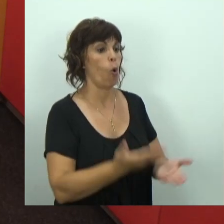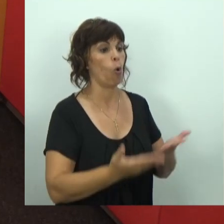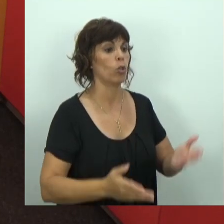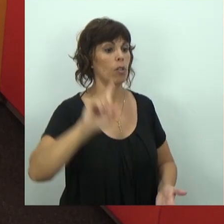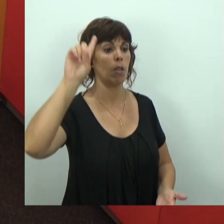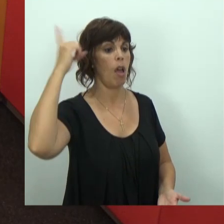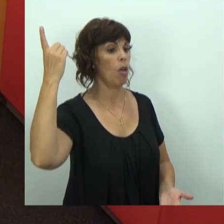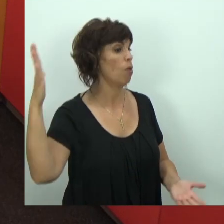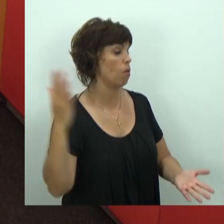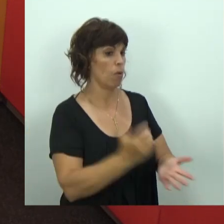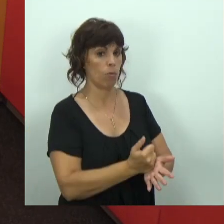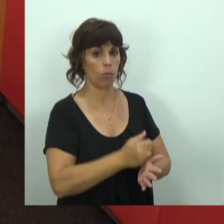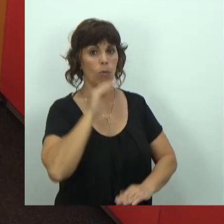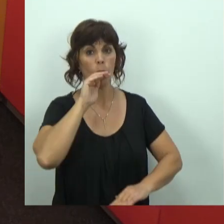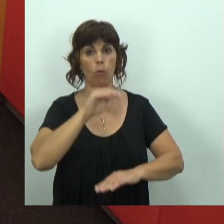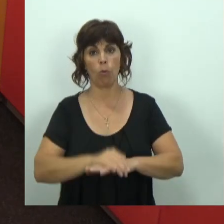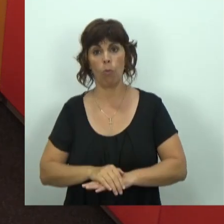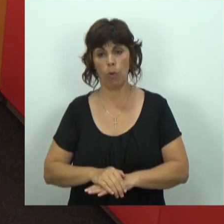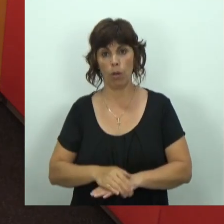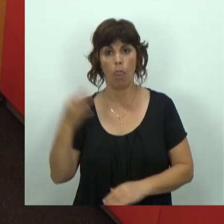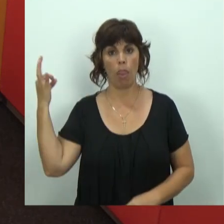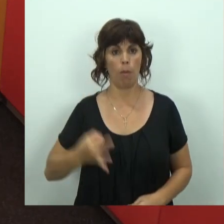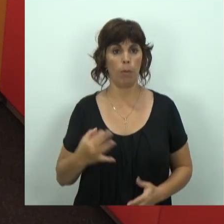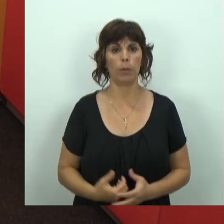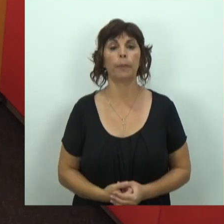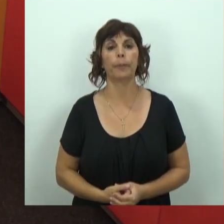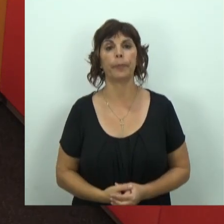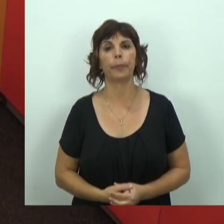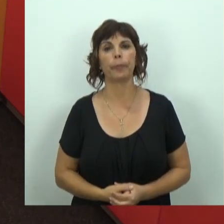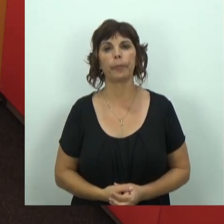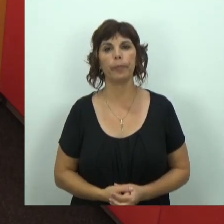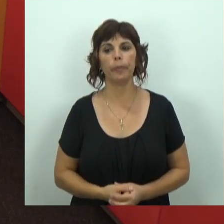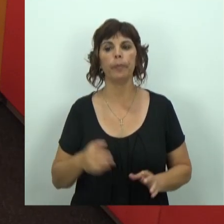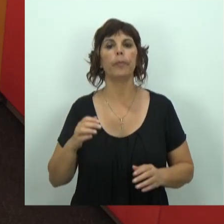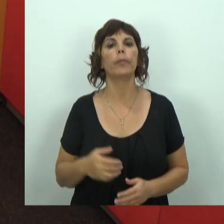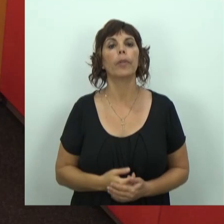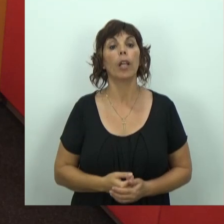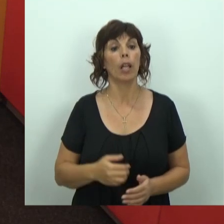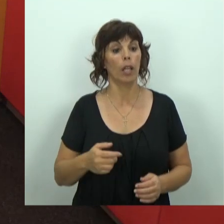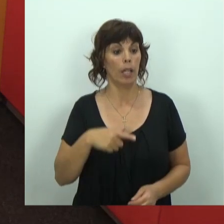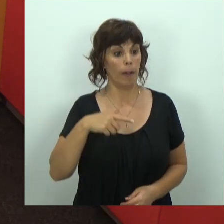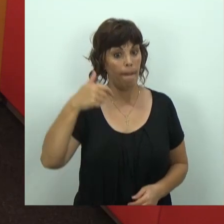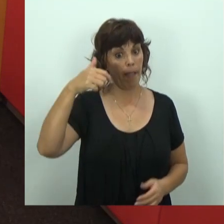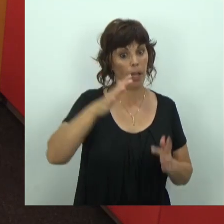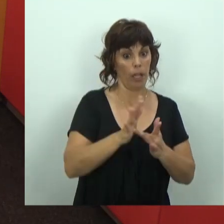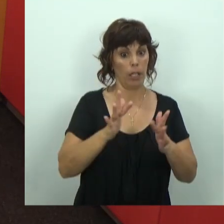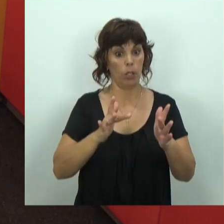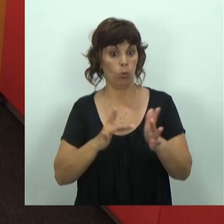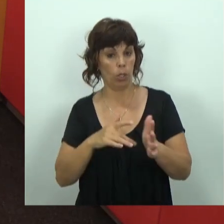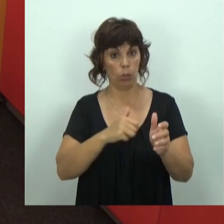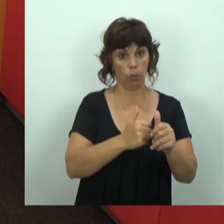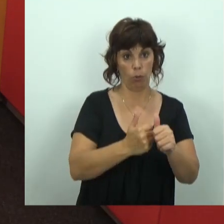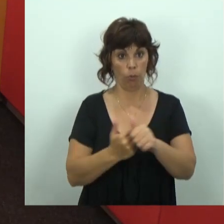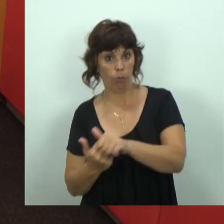Dios. Cuando ese hombre fue bautizado, que no